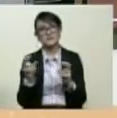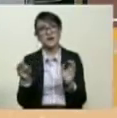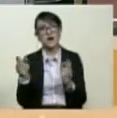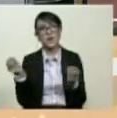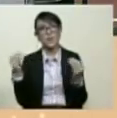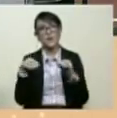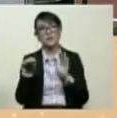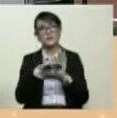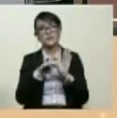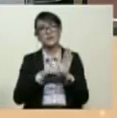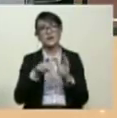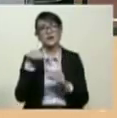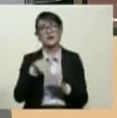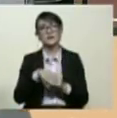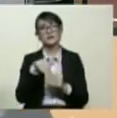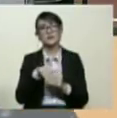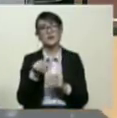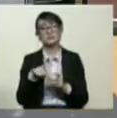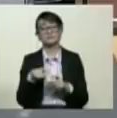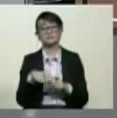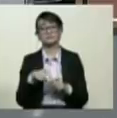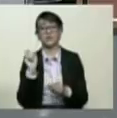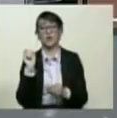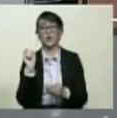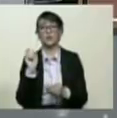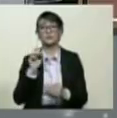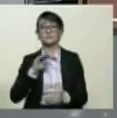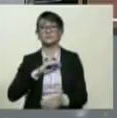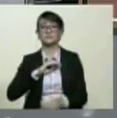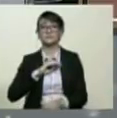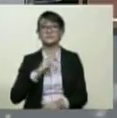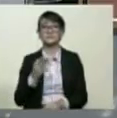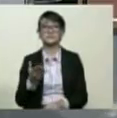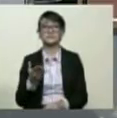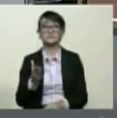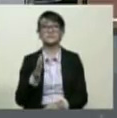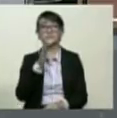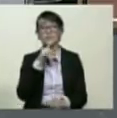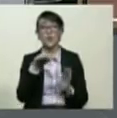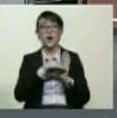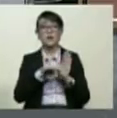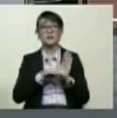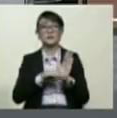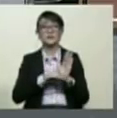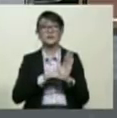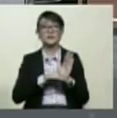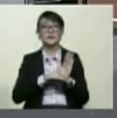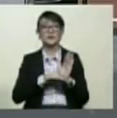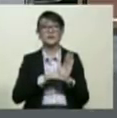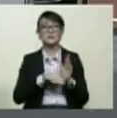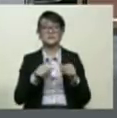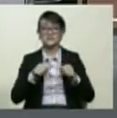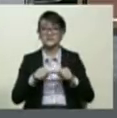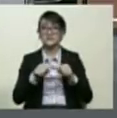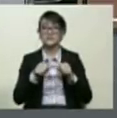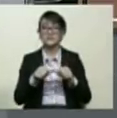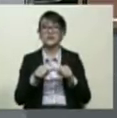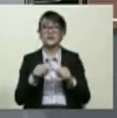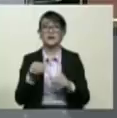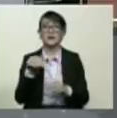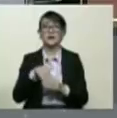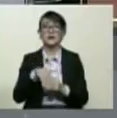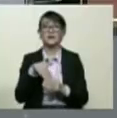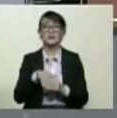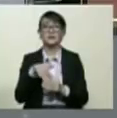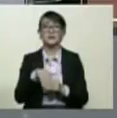de garantías electorales, él retiraría su candidatura porque dice que no hay garantías para poder seguir en la contienda